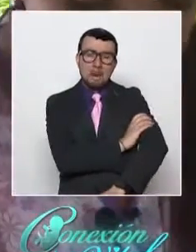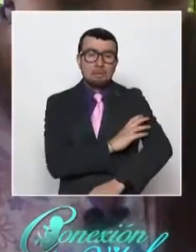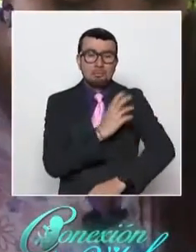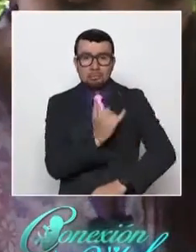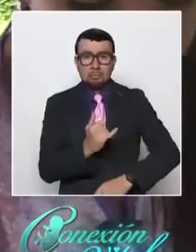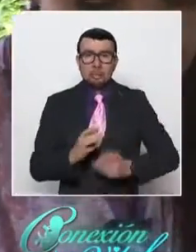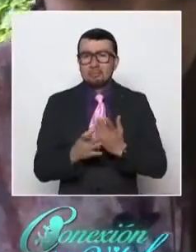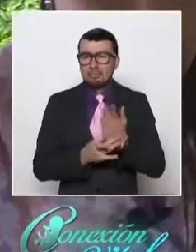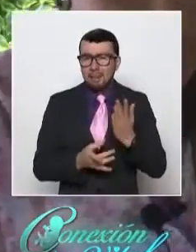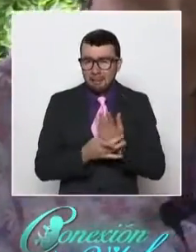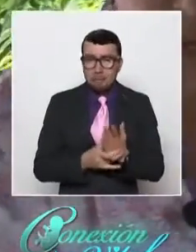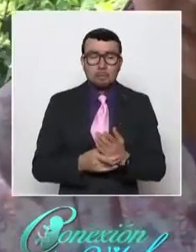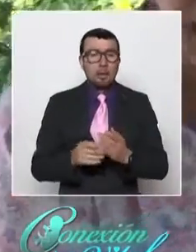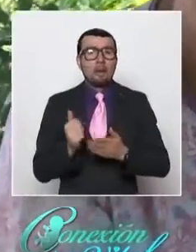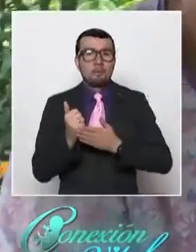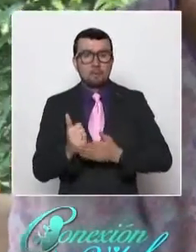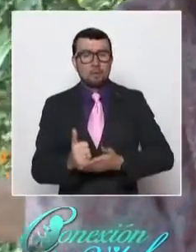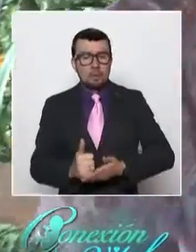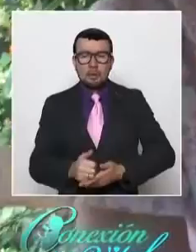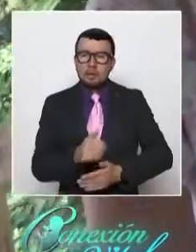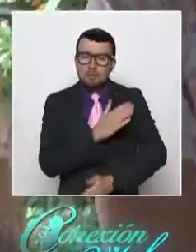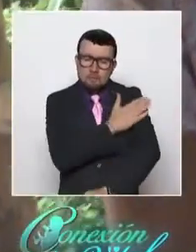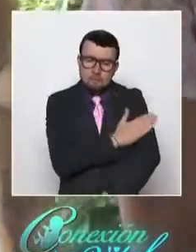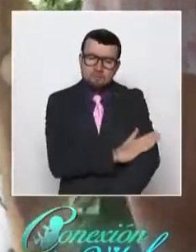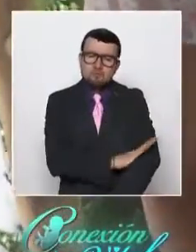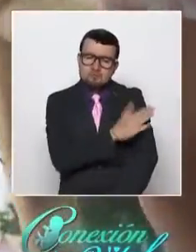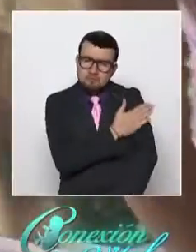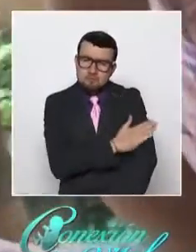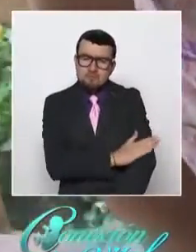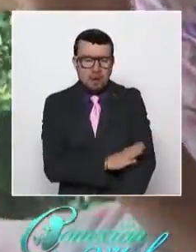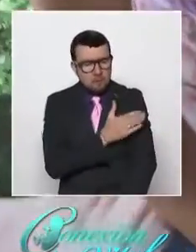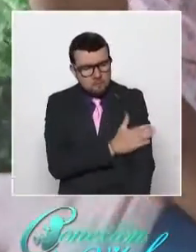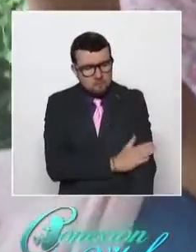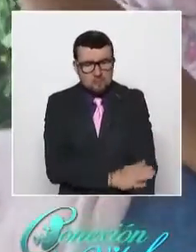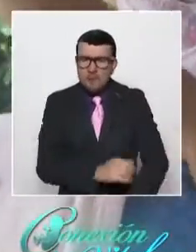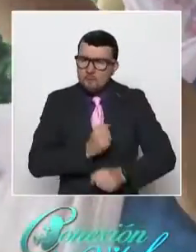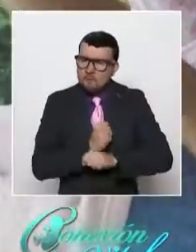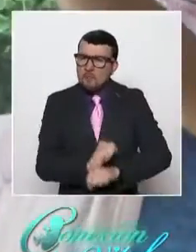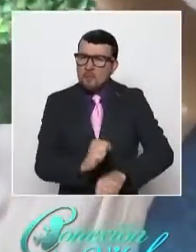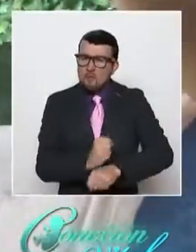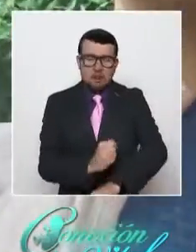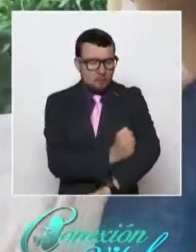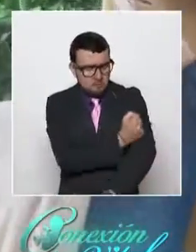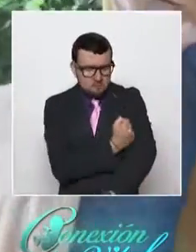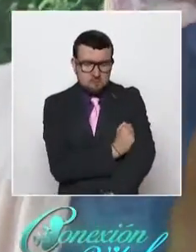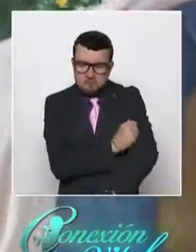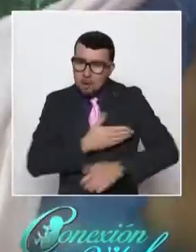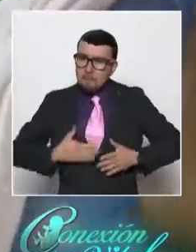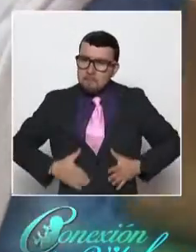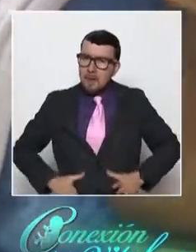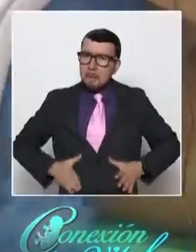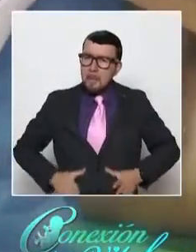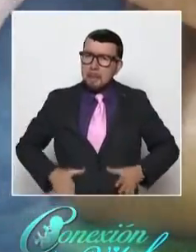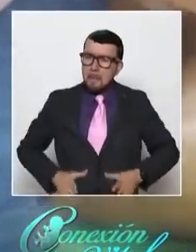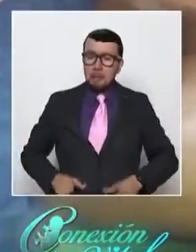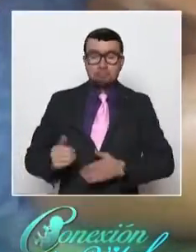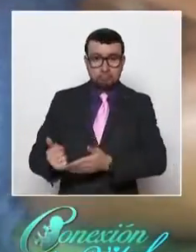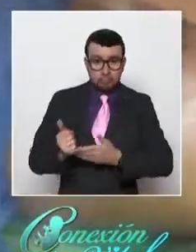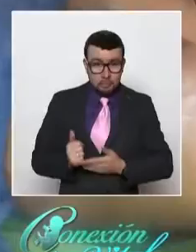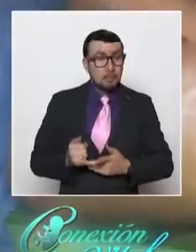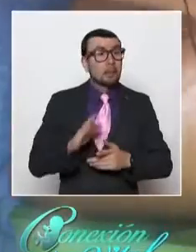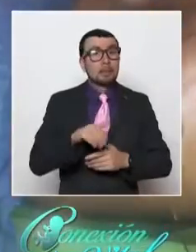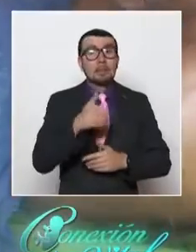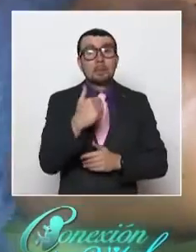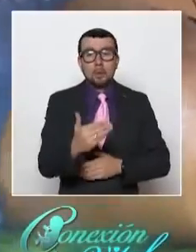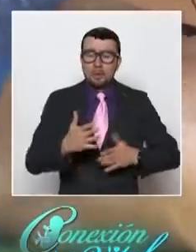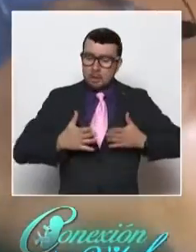Las sesiones son acompañadas de masaje reductor, que es un poco más fuerte y más activo, y también lo acompañamos con el drenaje